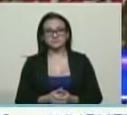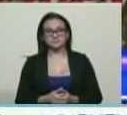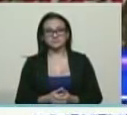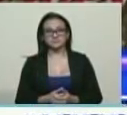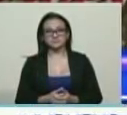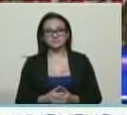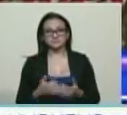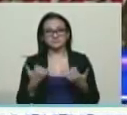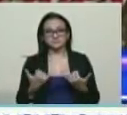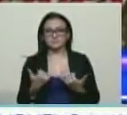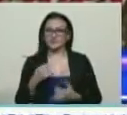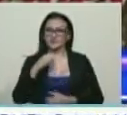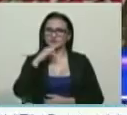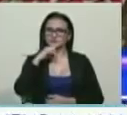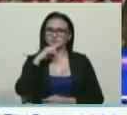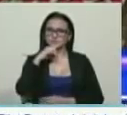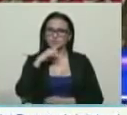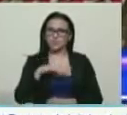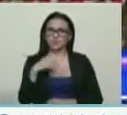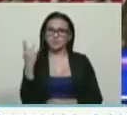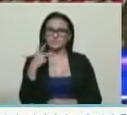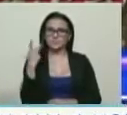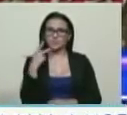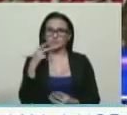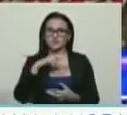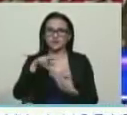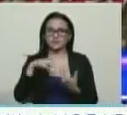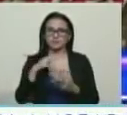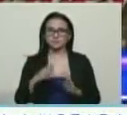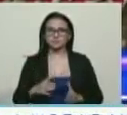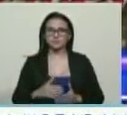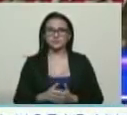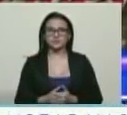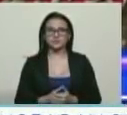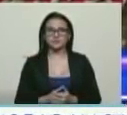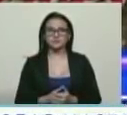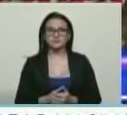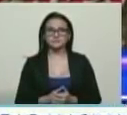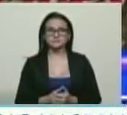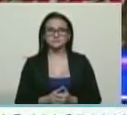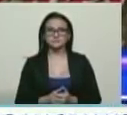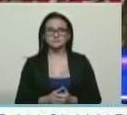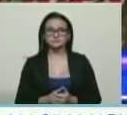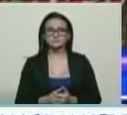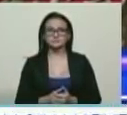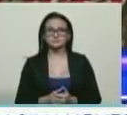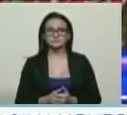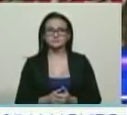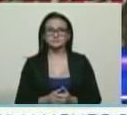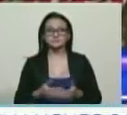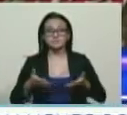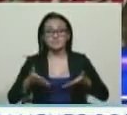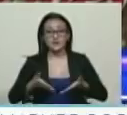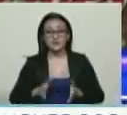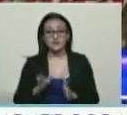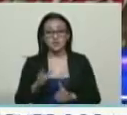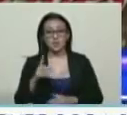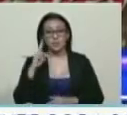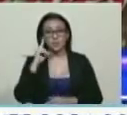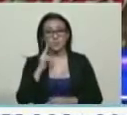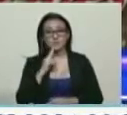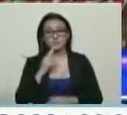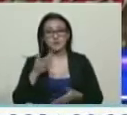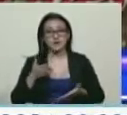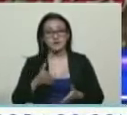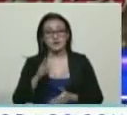recién historia política revolucionaria, decimos nosotros, los hijos de Bolívar, las hijas de